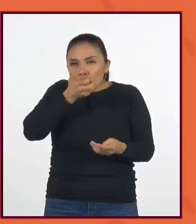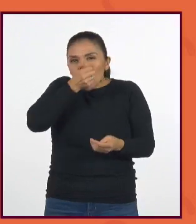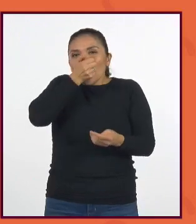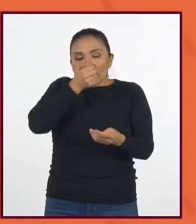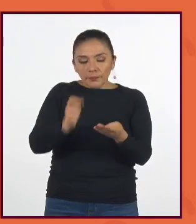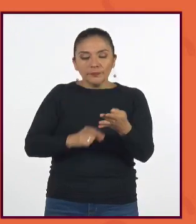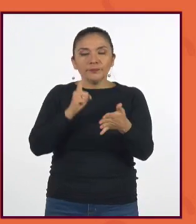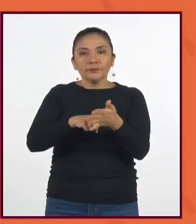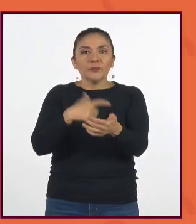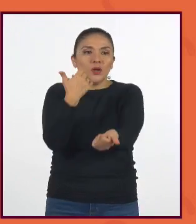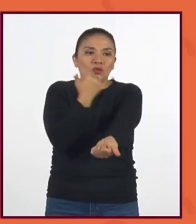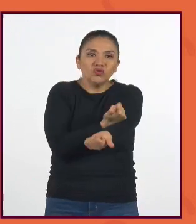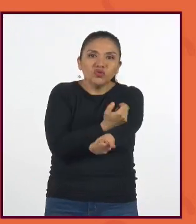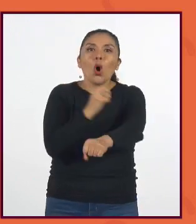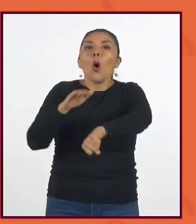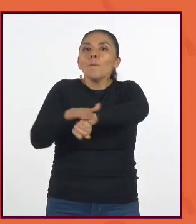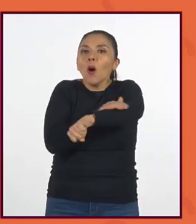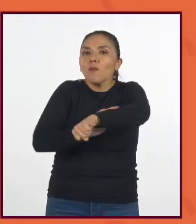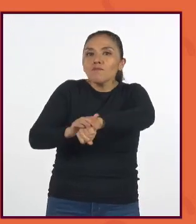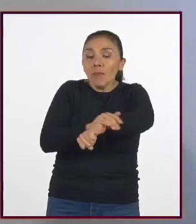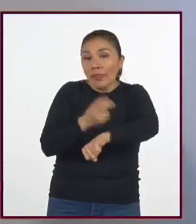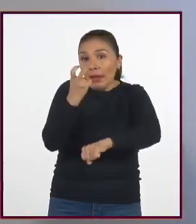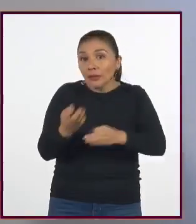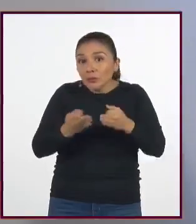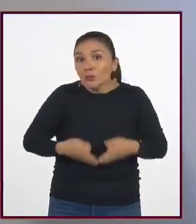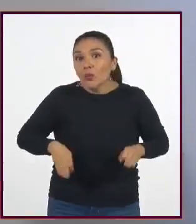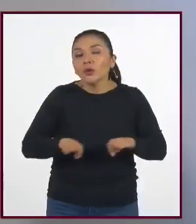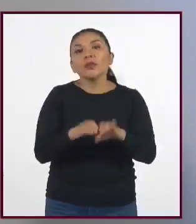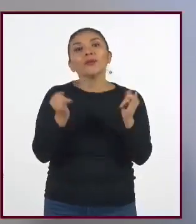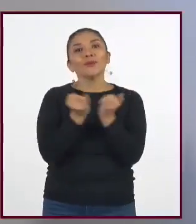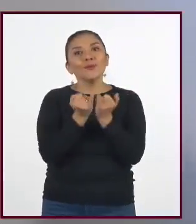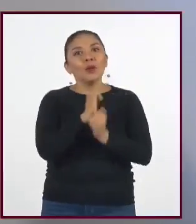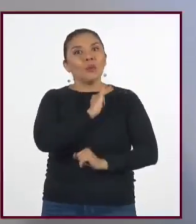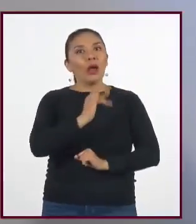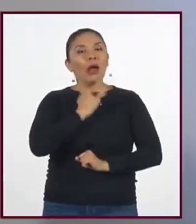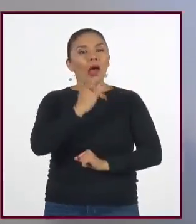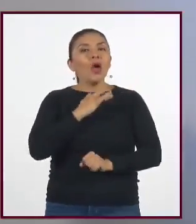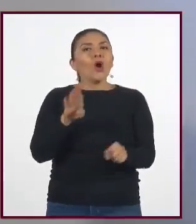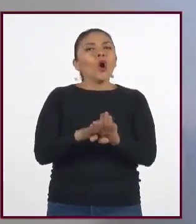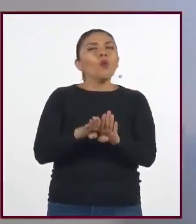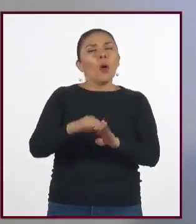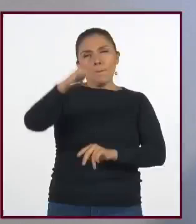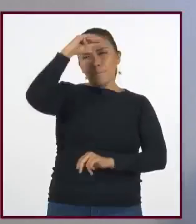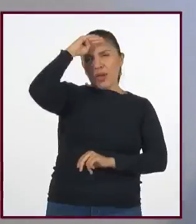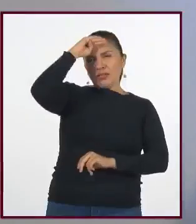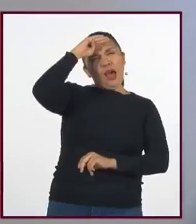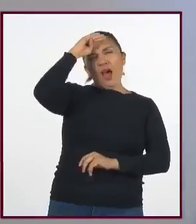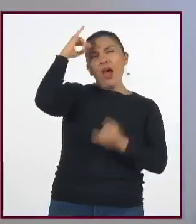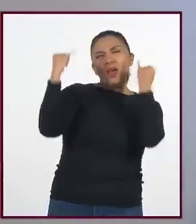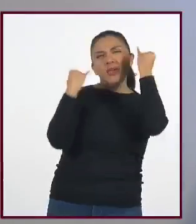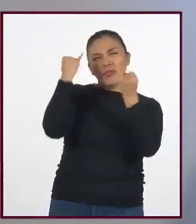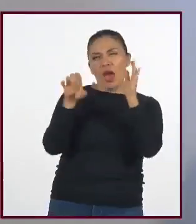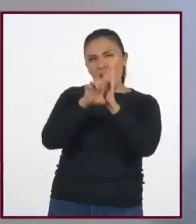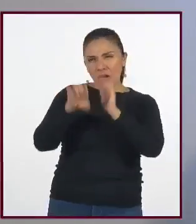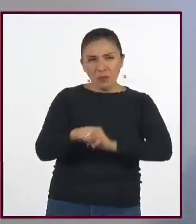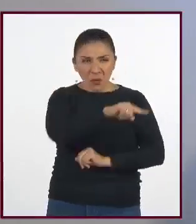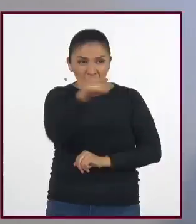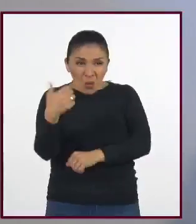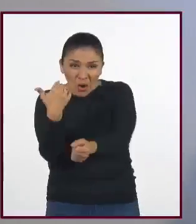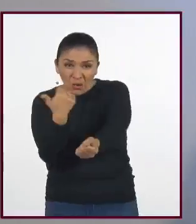untados, inyectados. Esto es muy importante porque de ahí podemos identificar estigmas por ejemplo, los que se